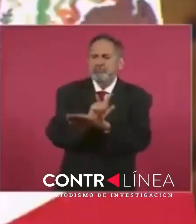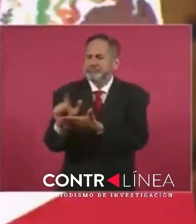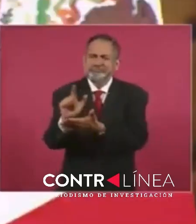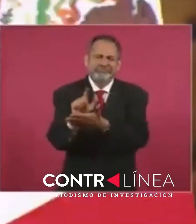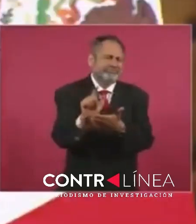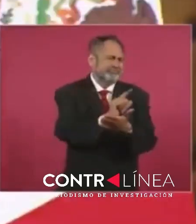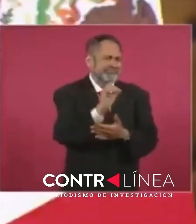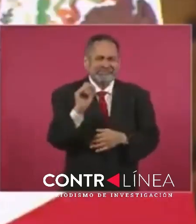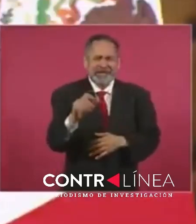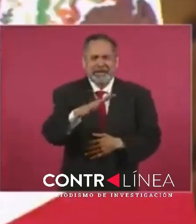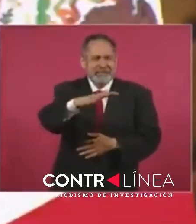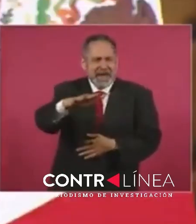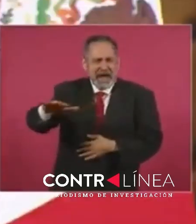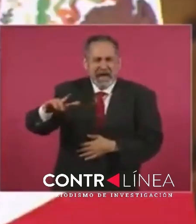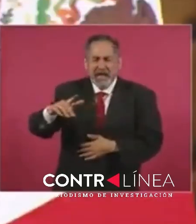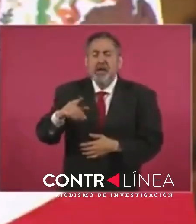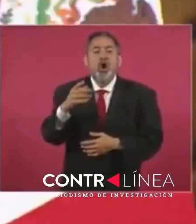evitar